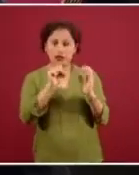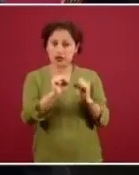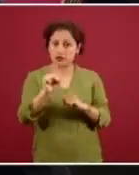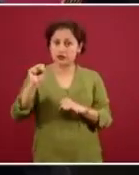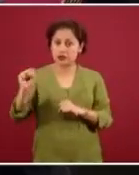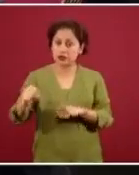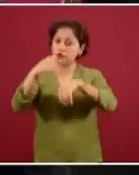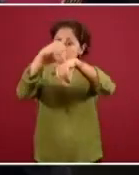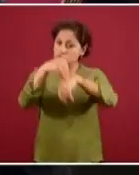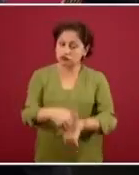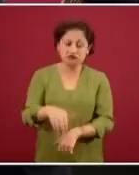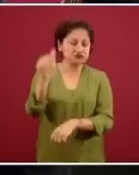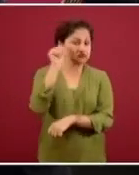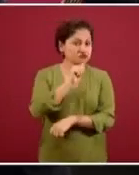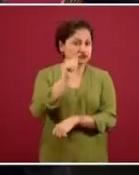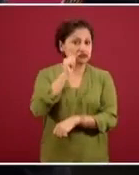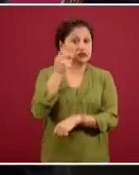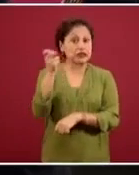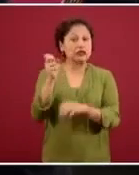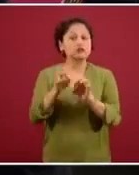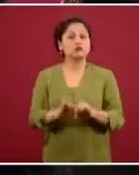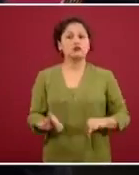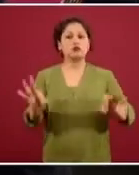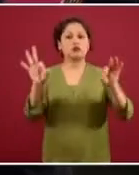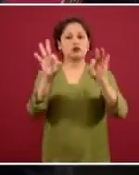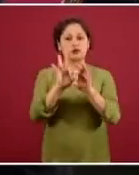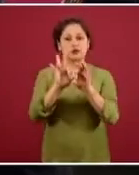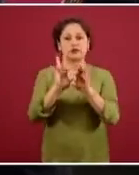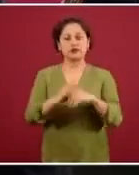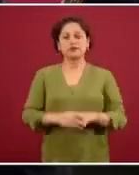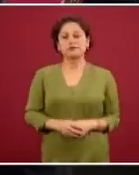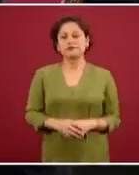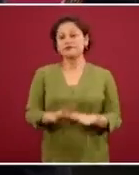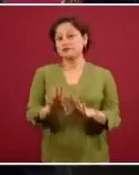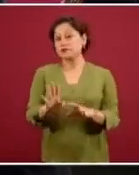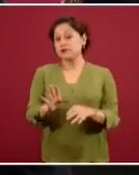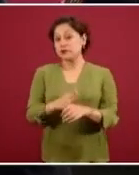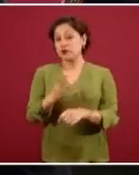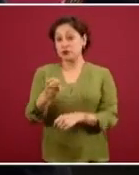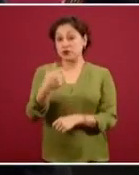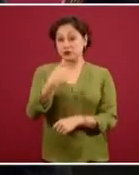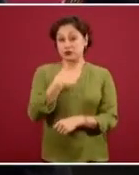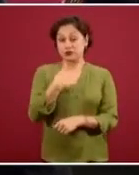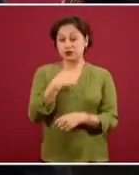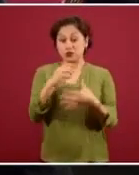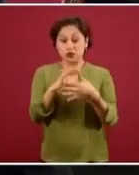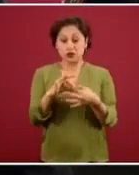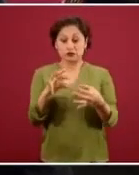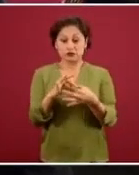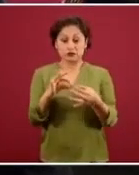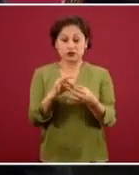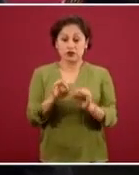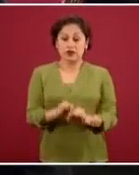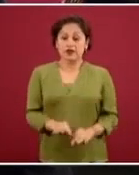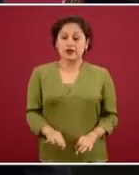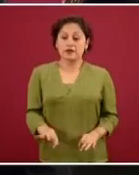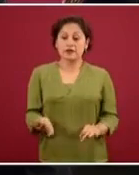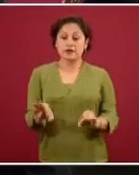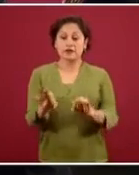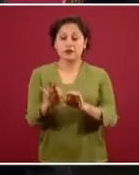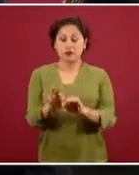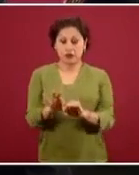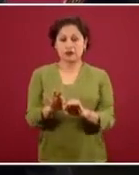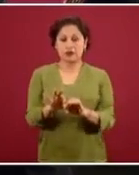favor. Es precisamente este primer punto que he tocado y la importancia que ahora ustedes ven que tiene el sistema de